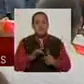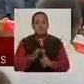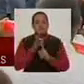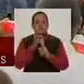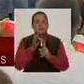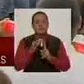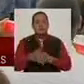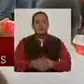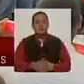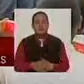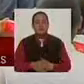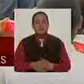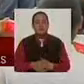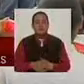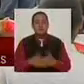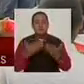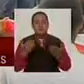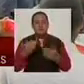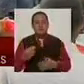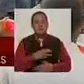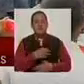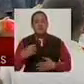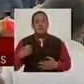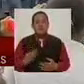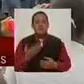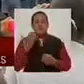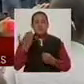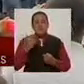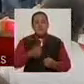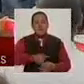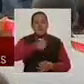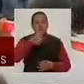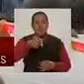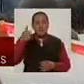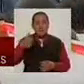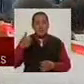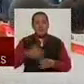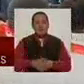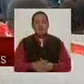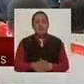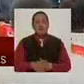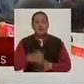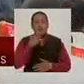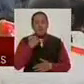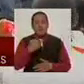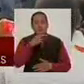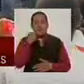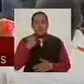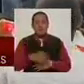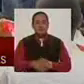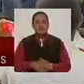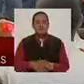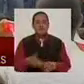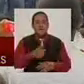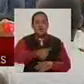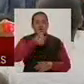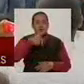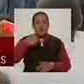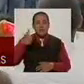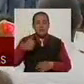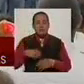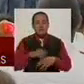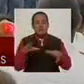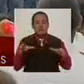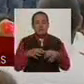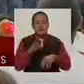este recibimiento señora ministra, que le ha brindado tanto a él como a la primera dama de la nación y autoridades de la